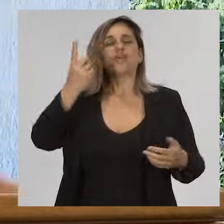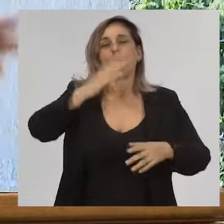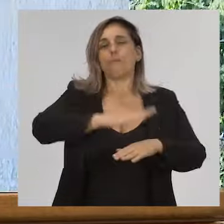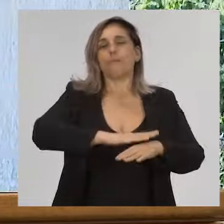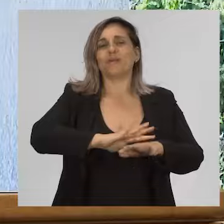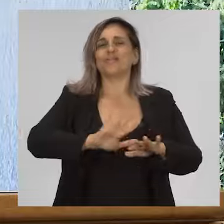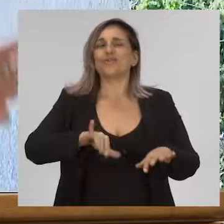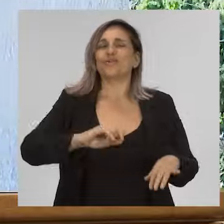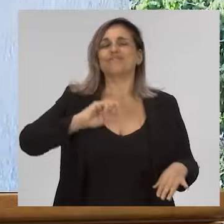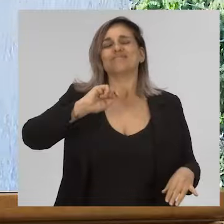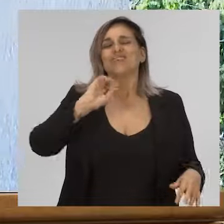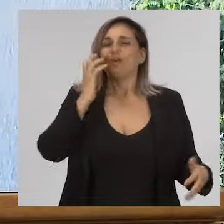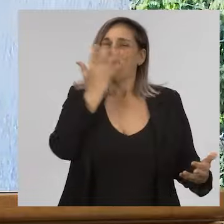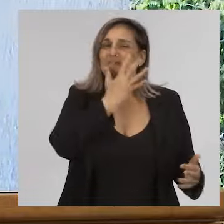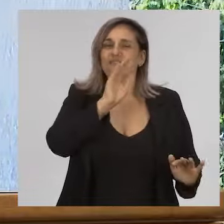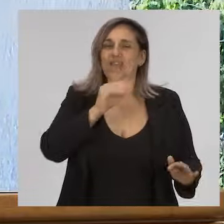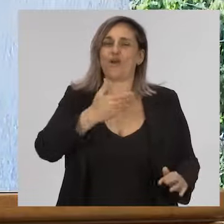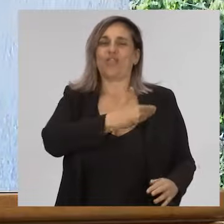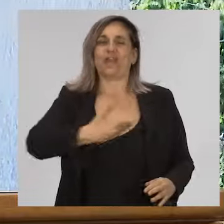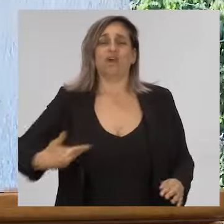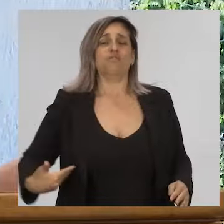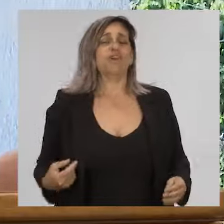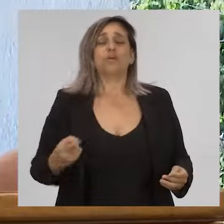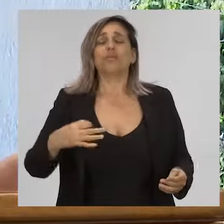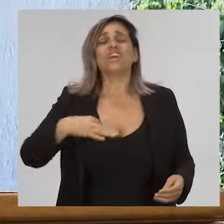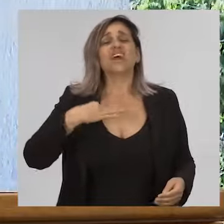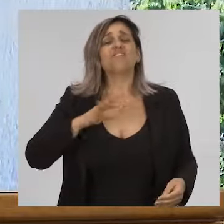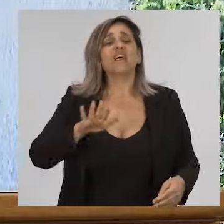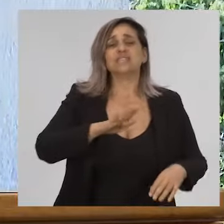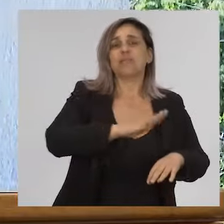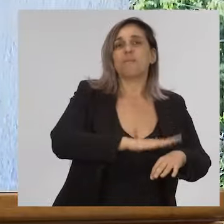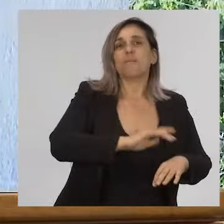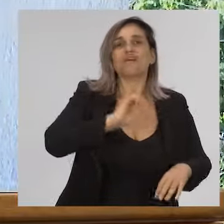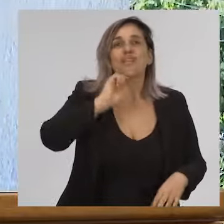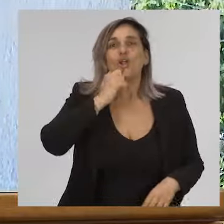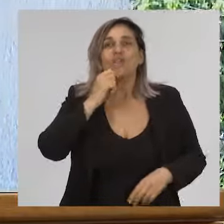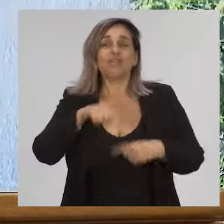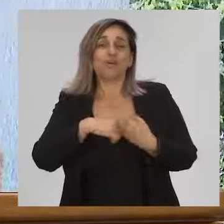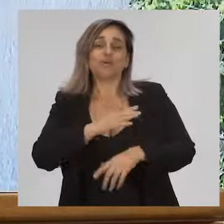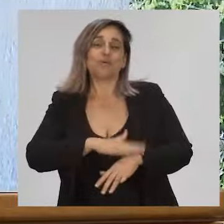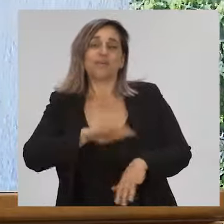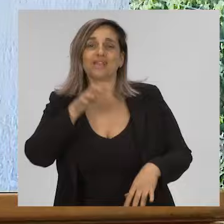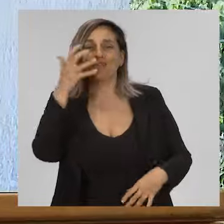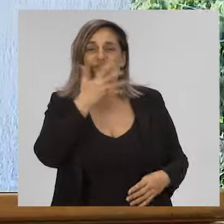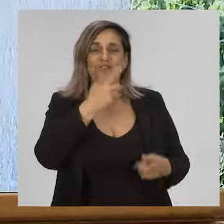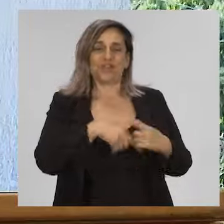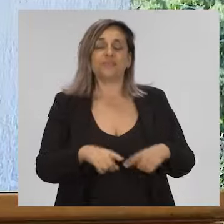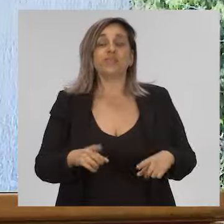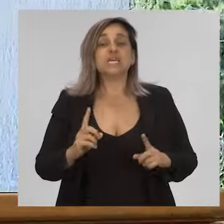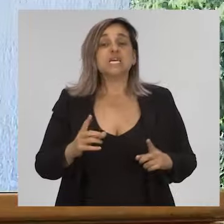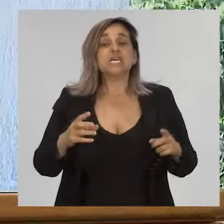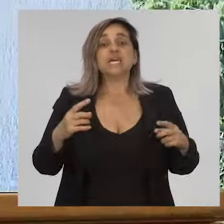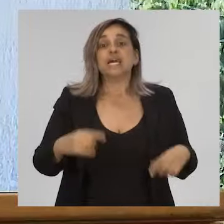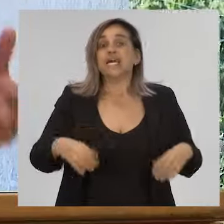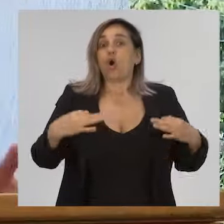uno de esos momentos que no fue tan lindo en el gobierno. Porque... como todo en la vida, hay momentos lindos y hay momentos de los otros. Y sobre todo en